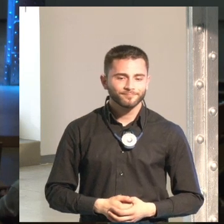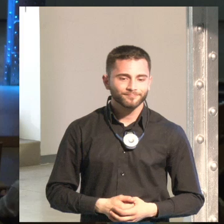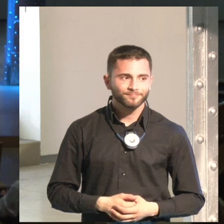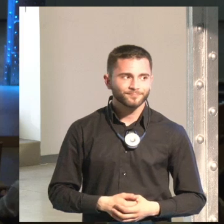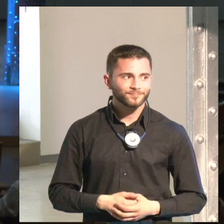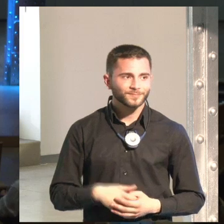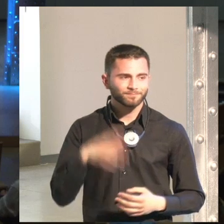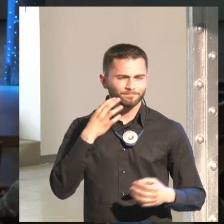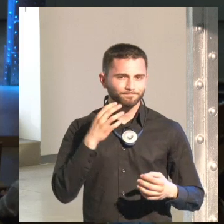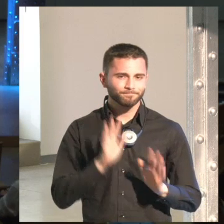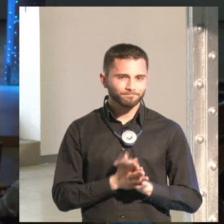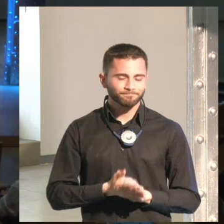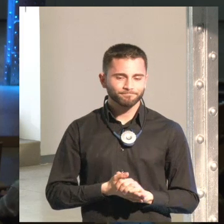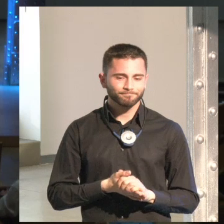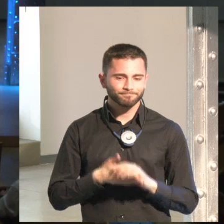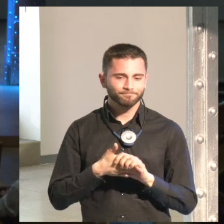gracias.